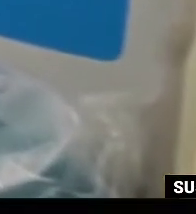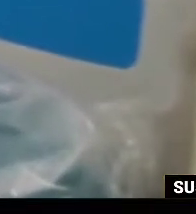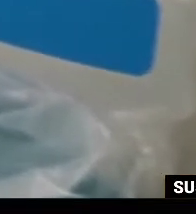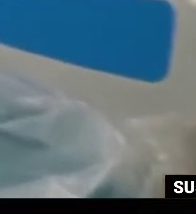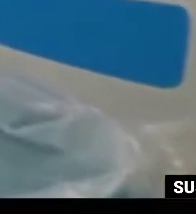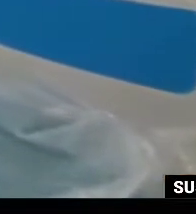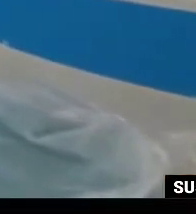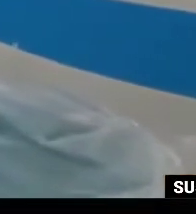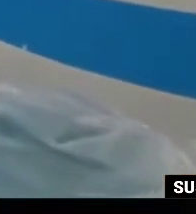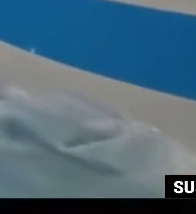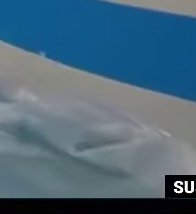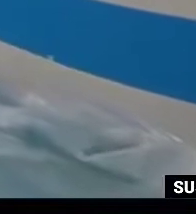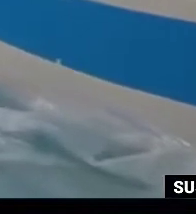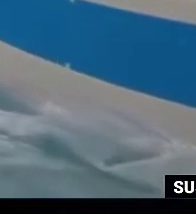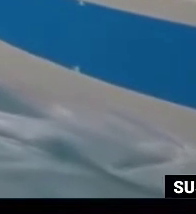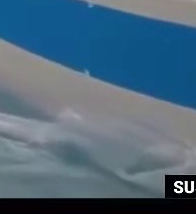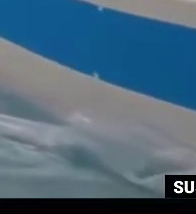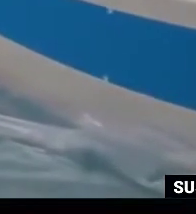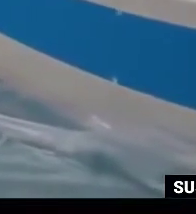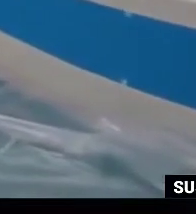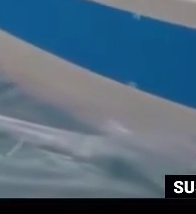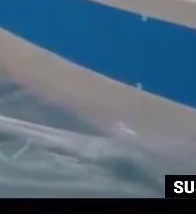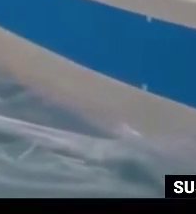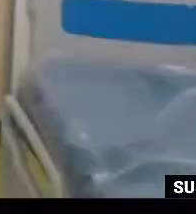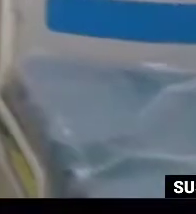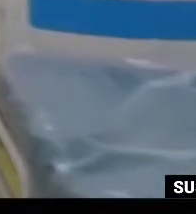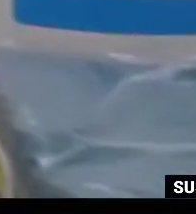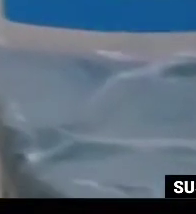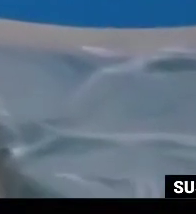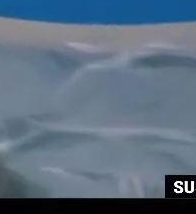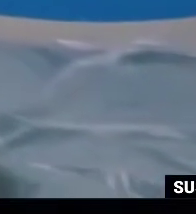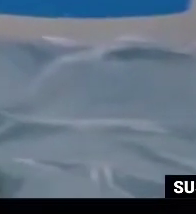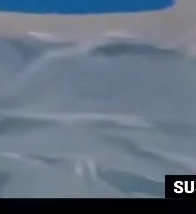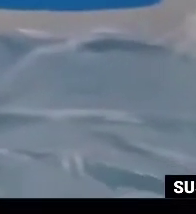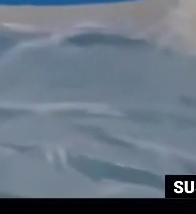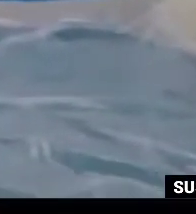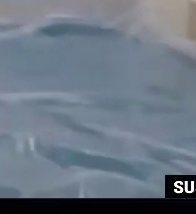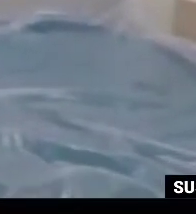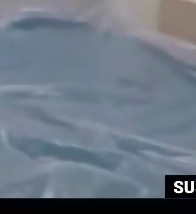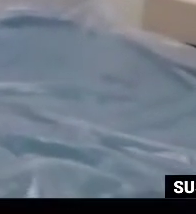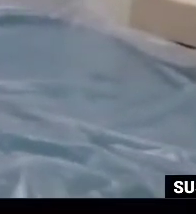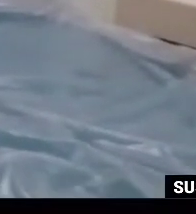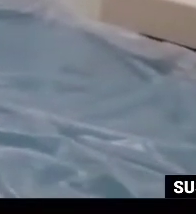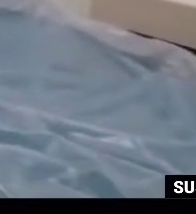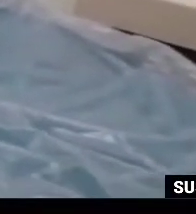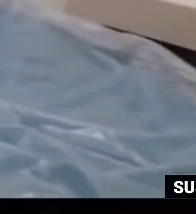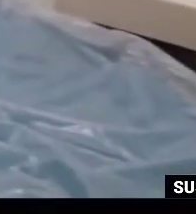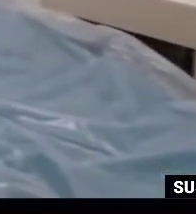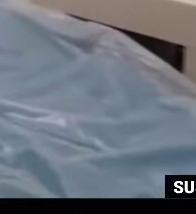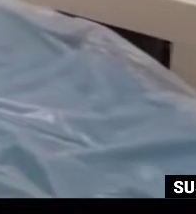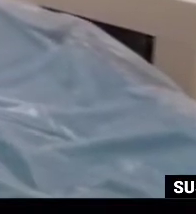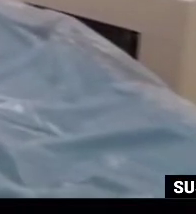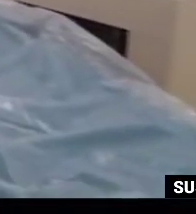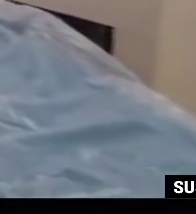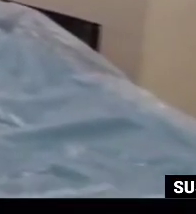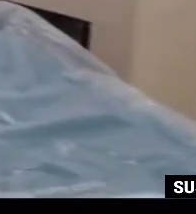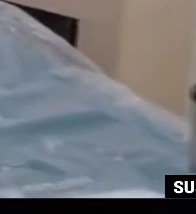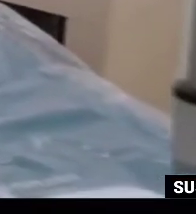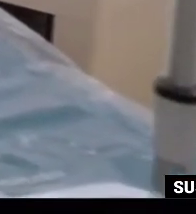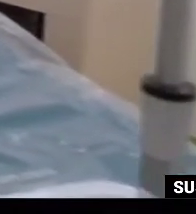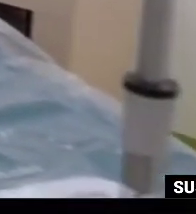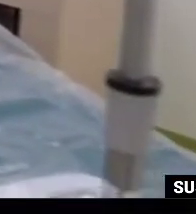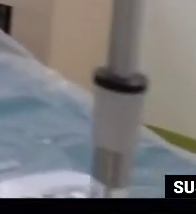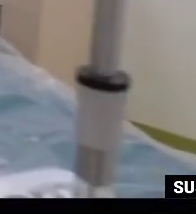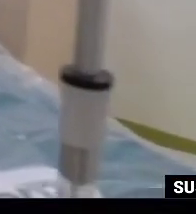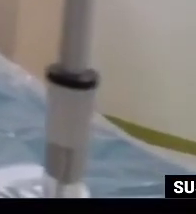momento, como es un área COVID, no se va a poder hacer eso, vamos a hacer las videollamadas y el flujo se va a utilizar para